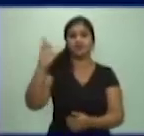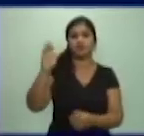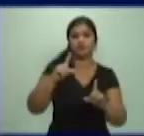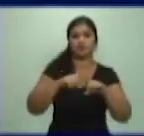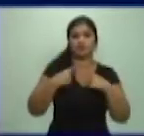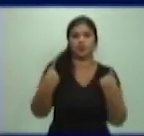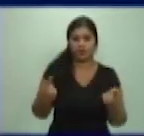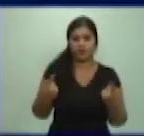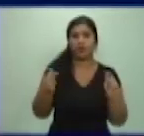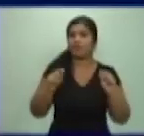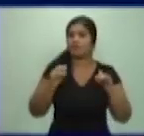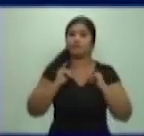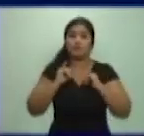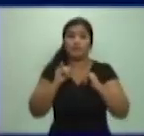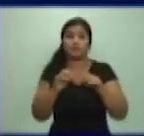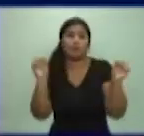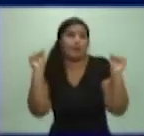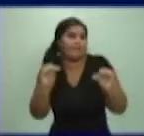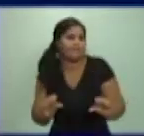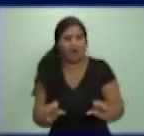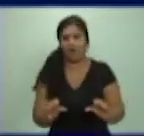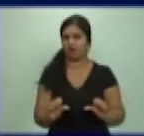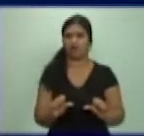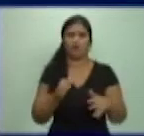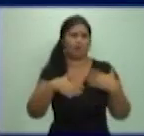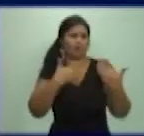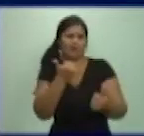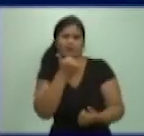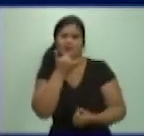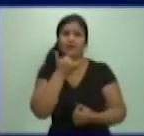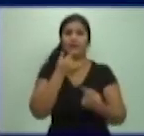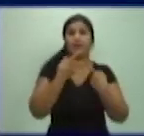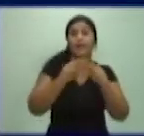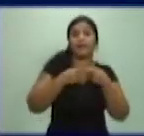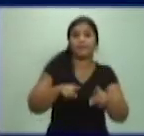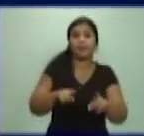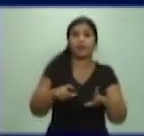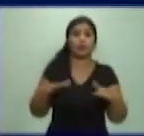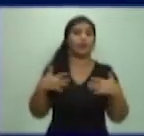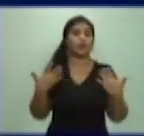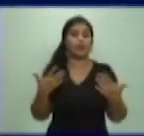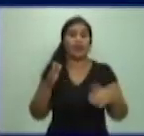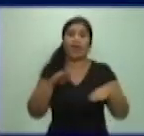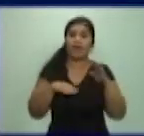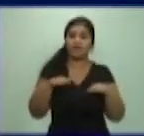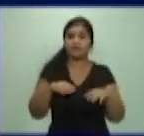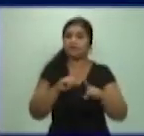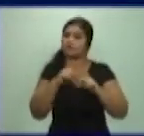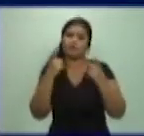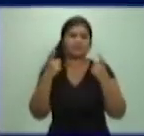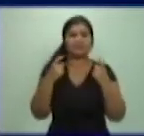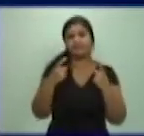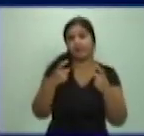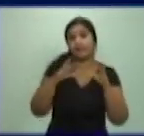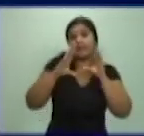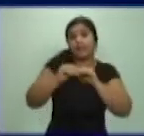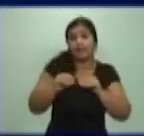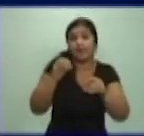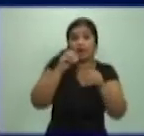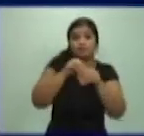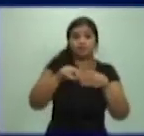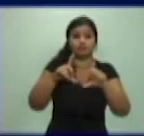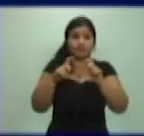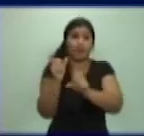tiene la información tergiversada, pero no necesariamente tiene que utilizar un adverbio de negación para convertirlo en falso. Se puede decir de